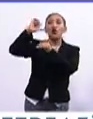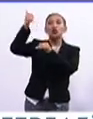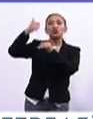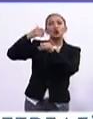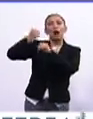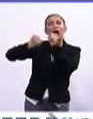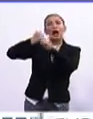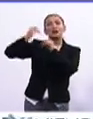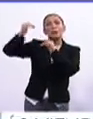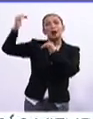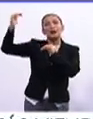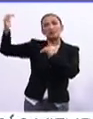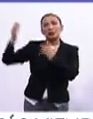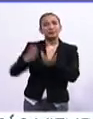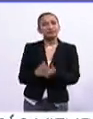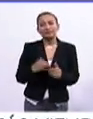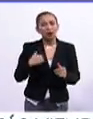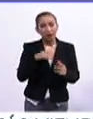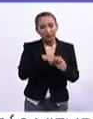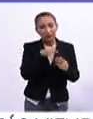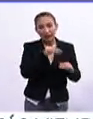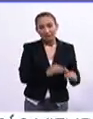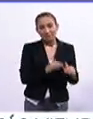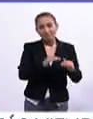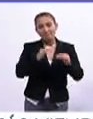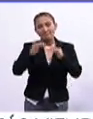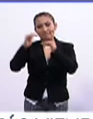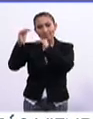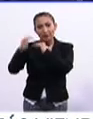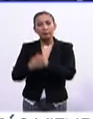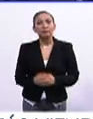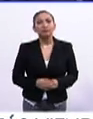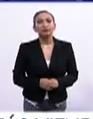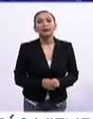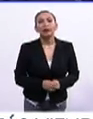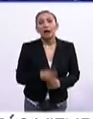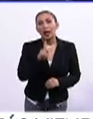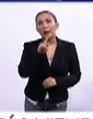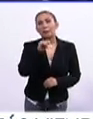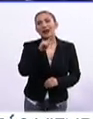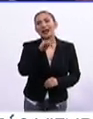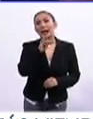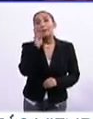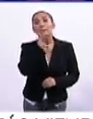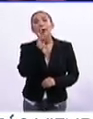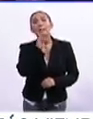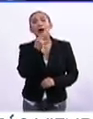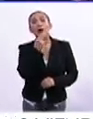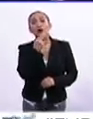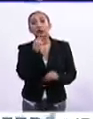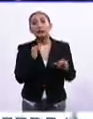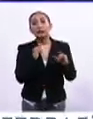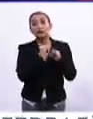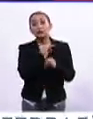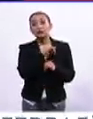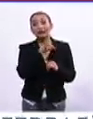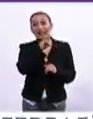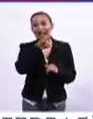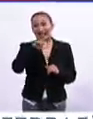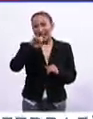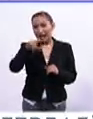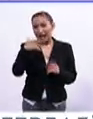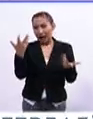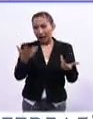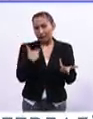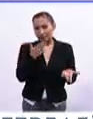de echar para adelante a los niveles superiores. Planea es una prueba que aplica el Instituto Nacional para la